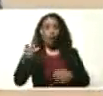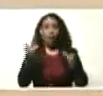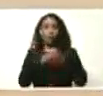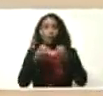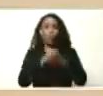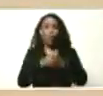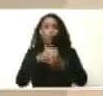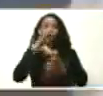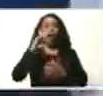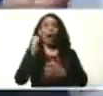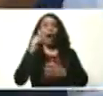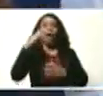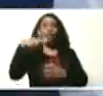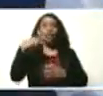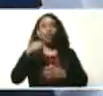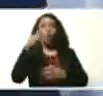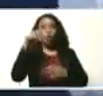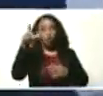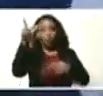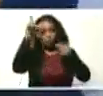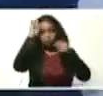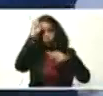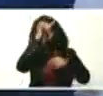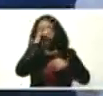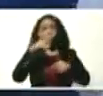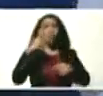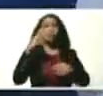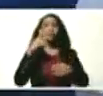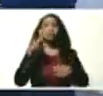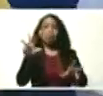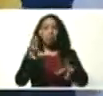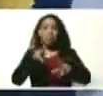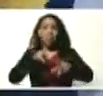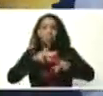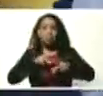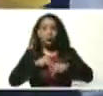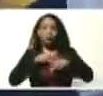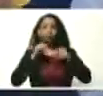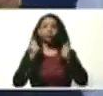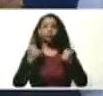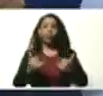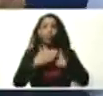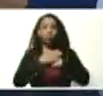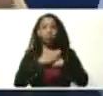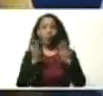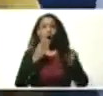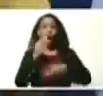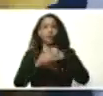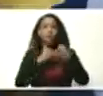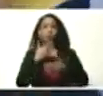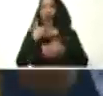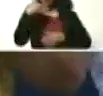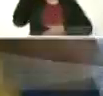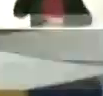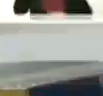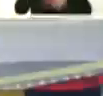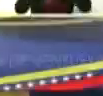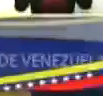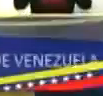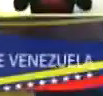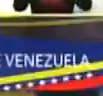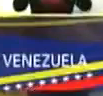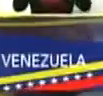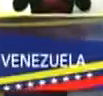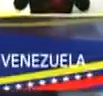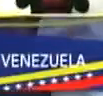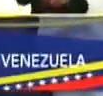han perdido sus viviendas y aceptaron inmediatamente... Bueno, la oferta que usted está haciendo de irse a otros estados del país